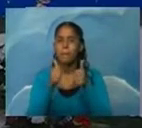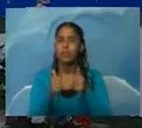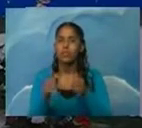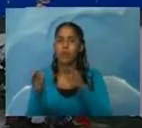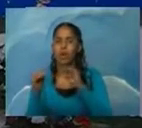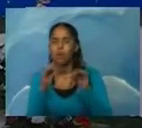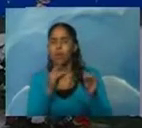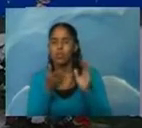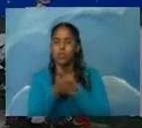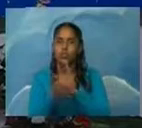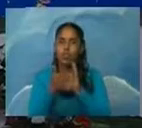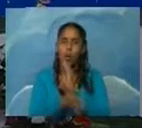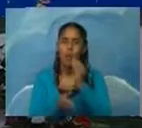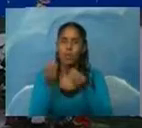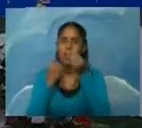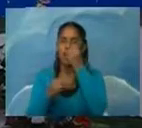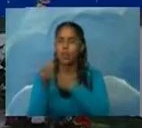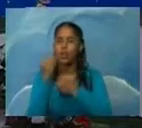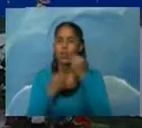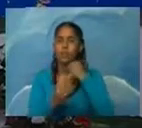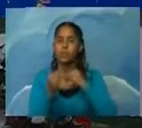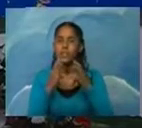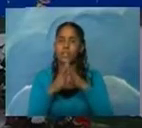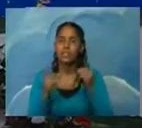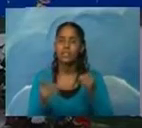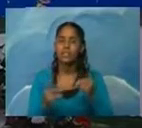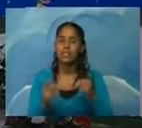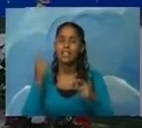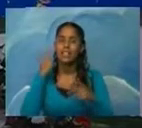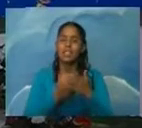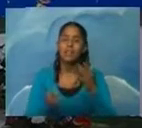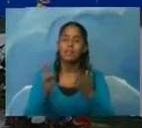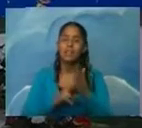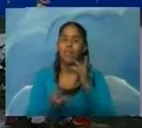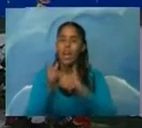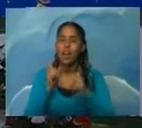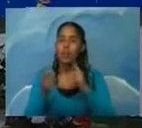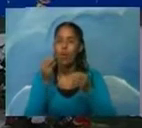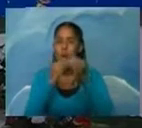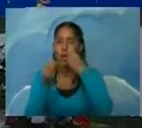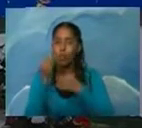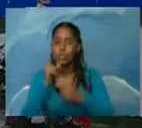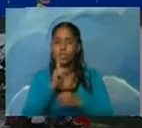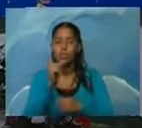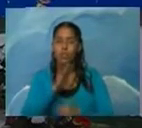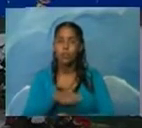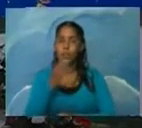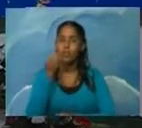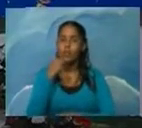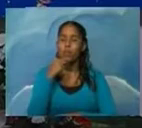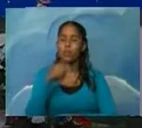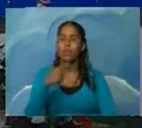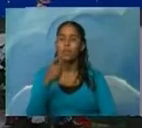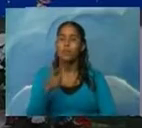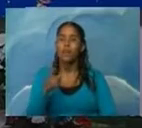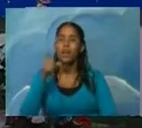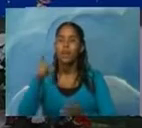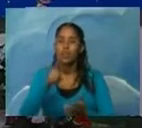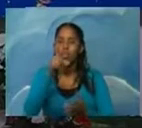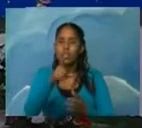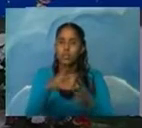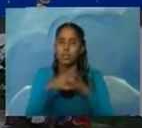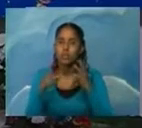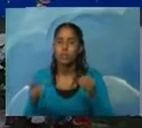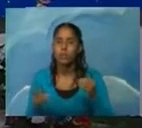de la alimentación, cuiden la alimentación, eliminen algunas cosas que no se debe comer. Y después que nos enseñó tan bonito y tomamos